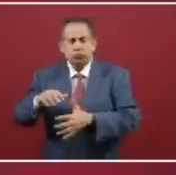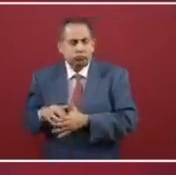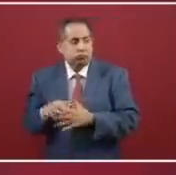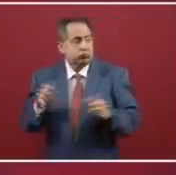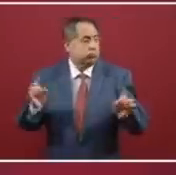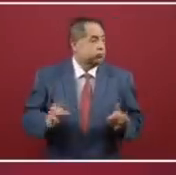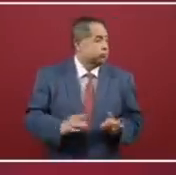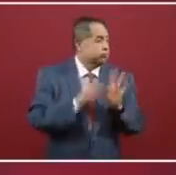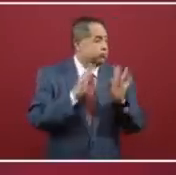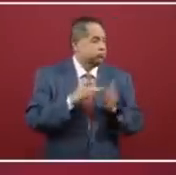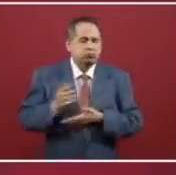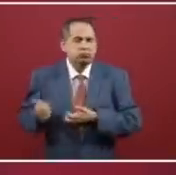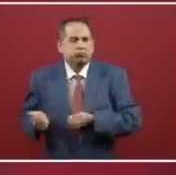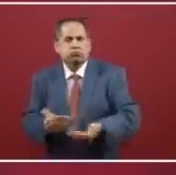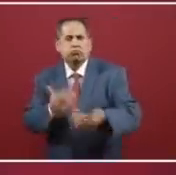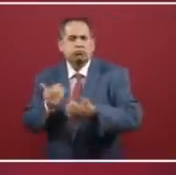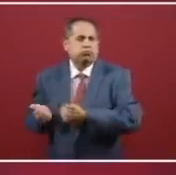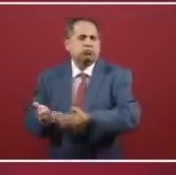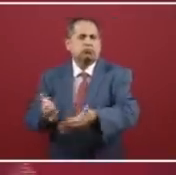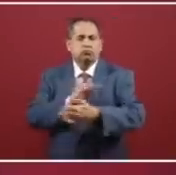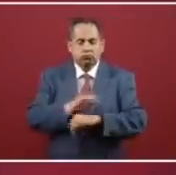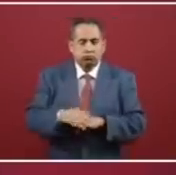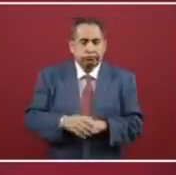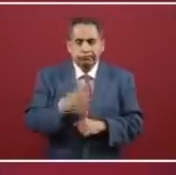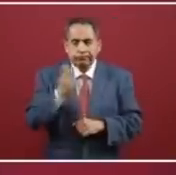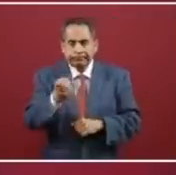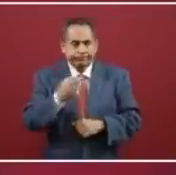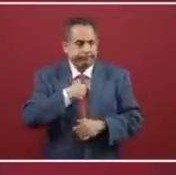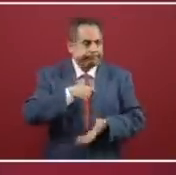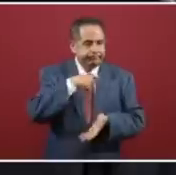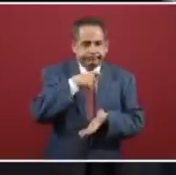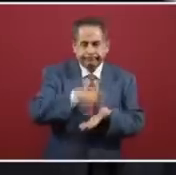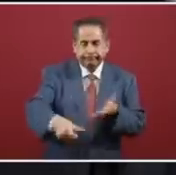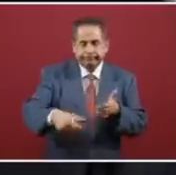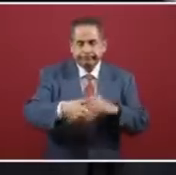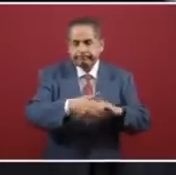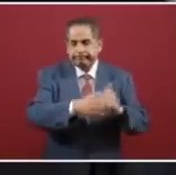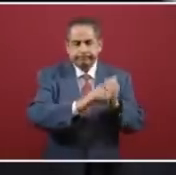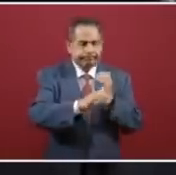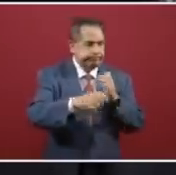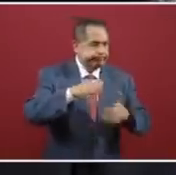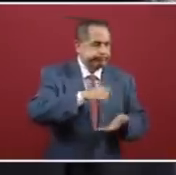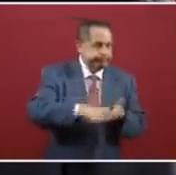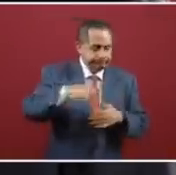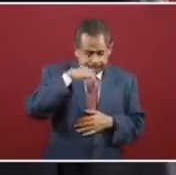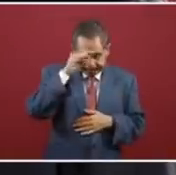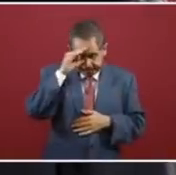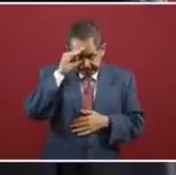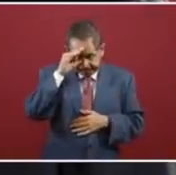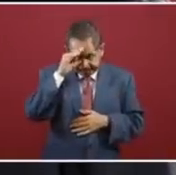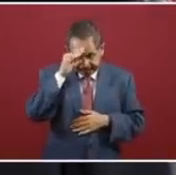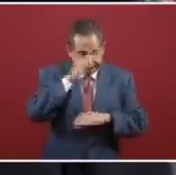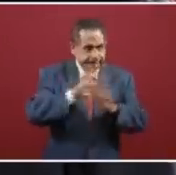abasto para comprar las pipas se decidió